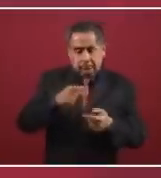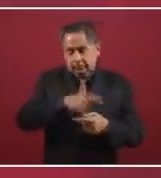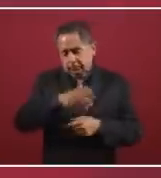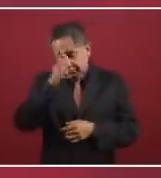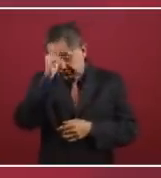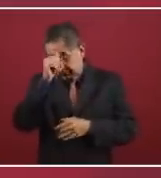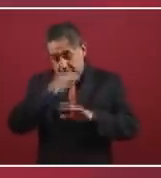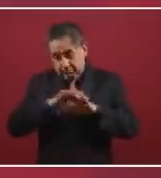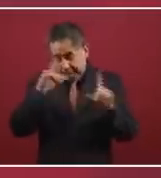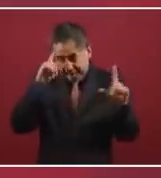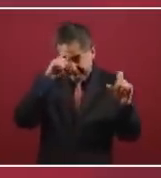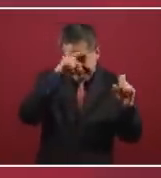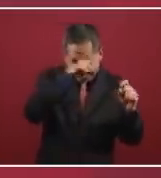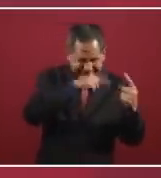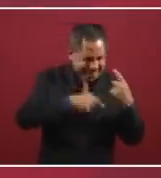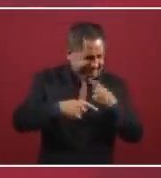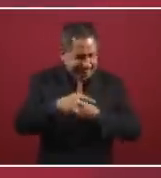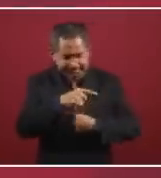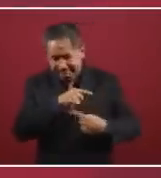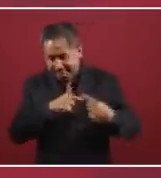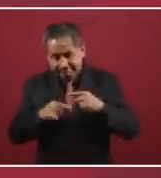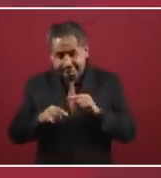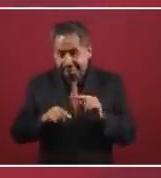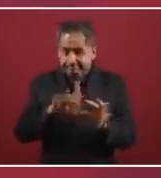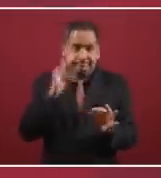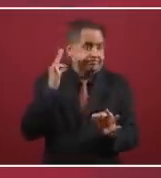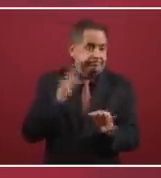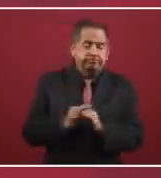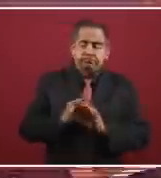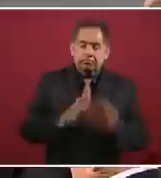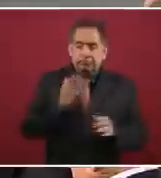enormemente complejo y por eso creo que